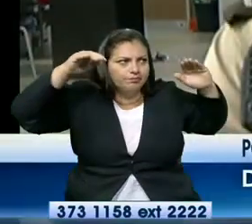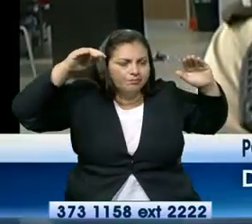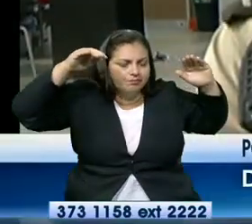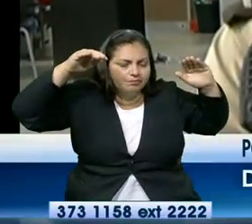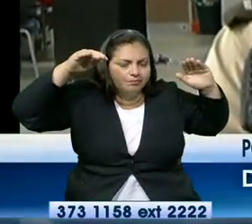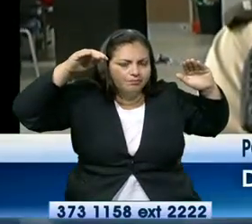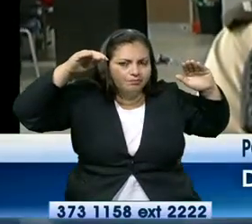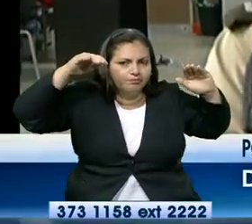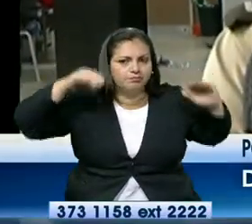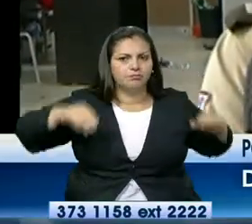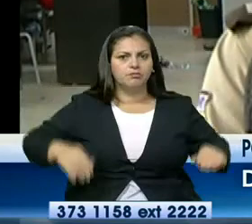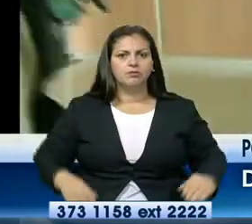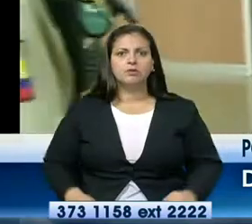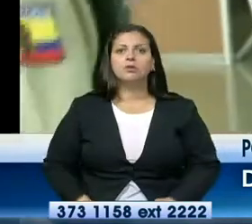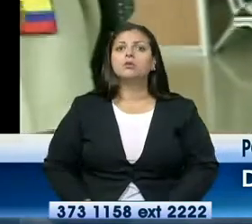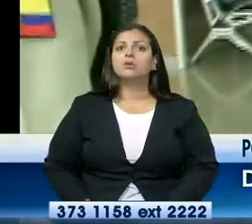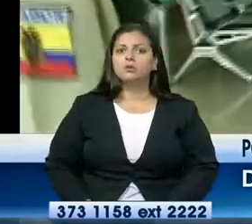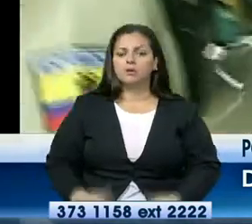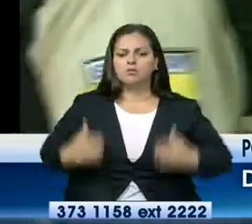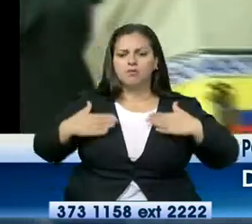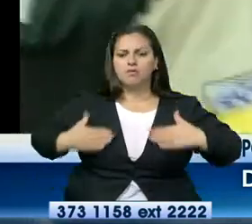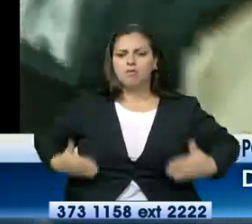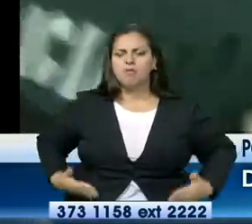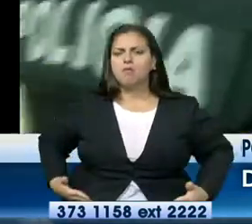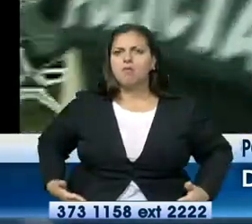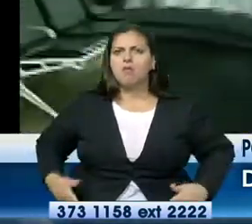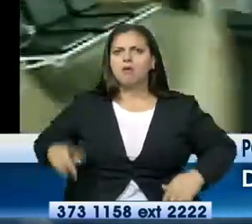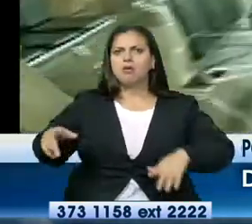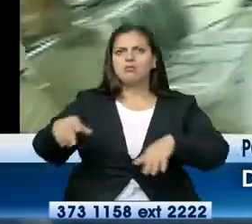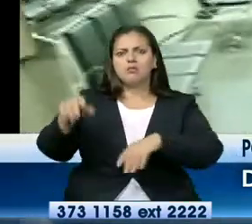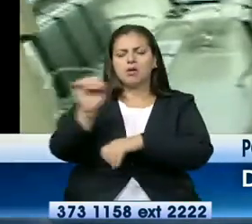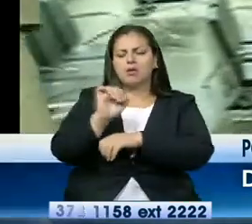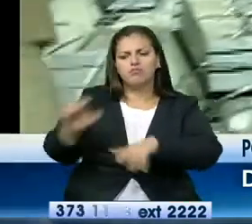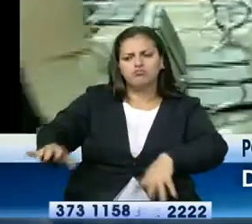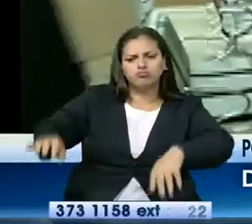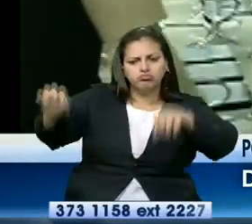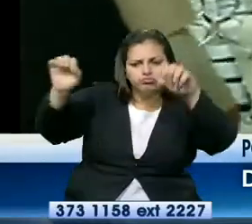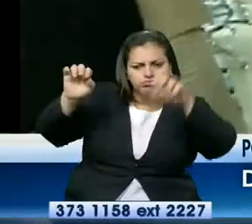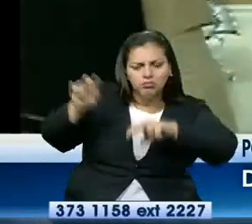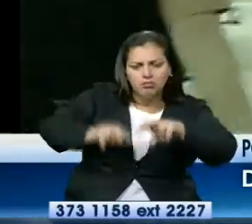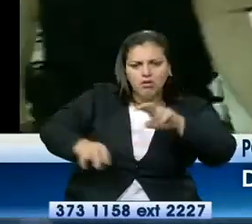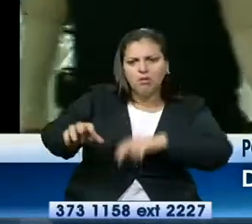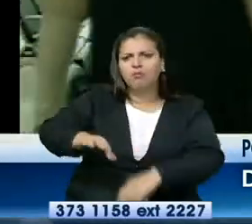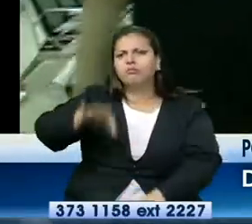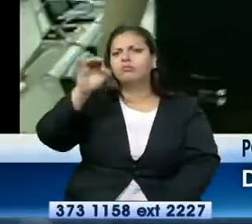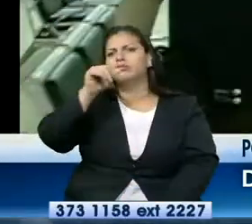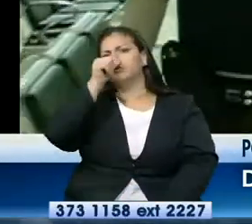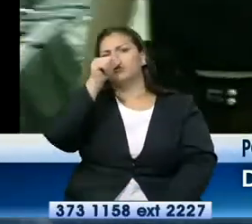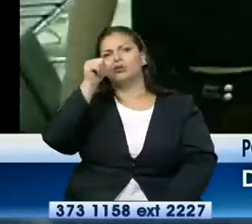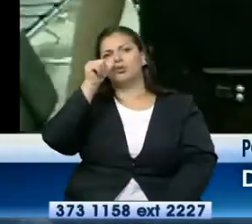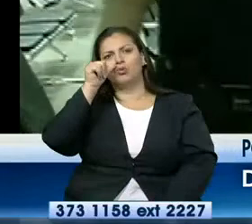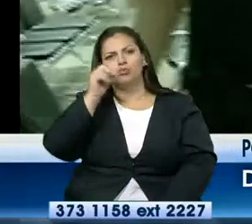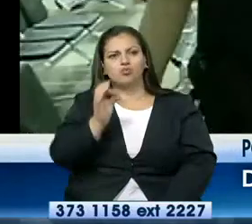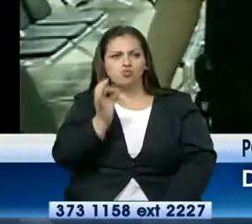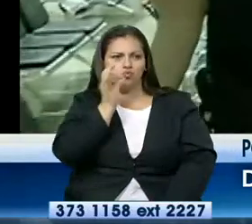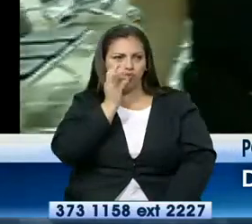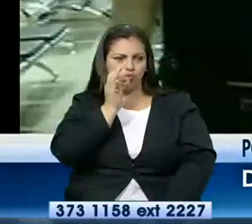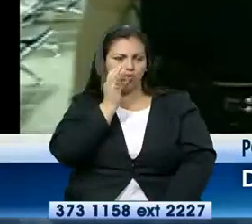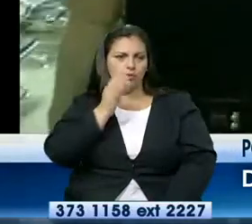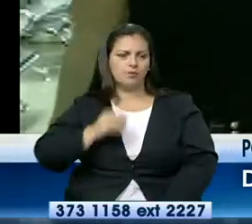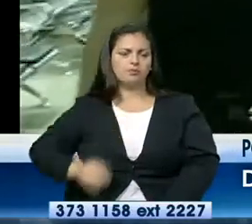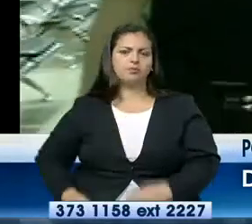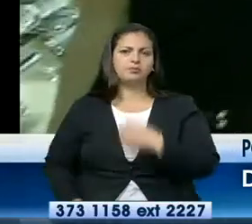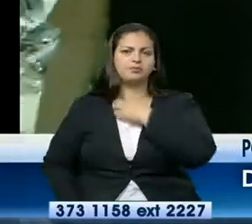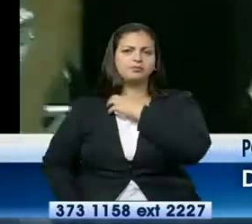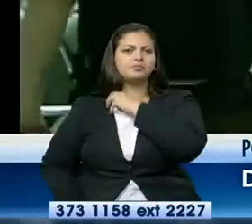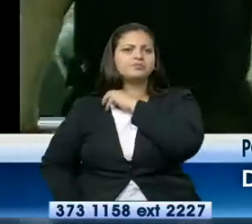sustancia verdosa, presuntamente marihuana. De ahí que los sospechosos fueron trasladados hasta la fiscalía para comenzar las investigaciones. Nos encontramos en